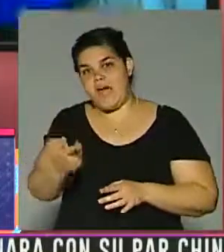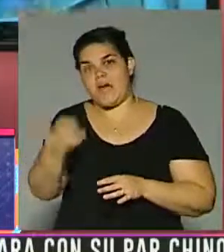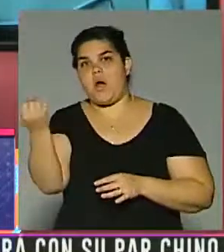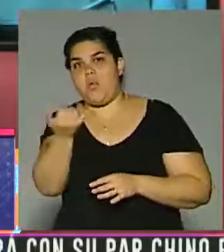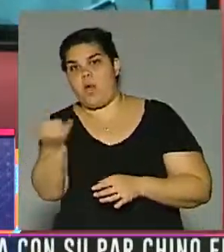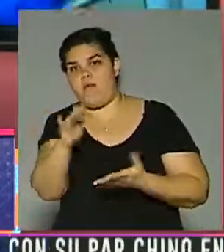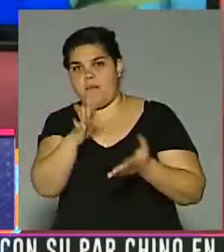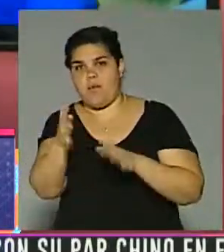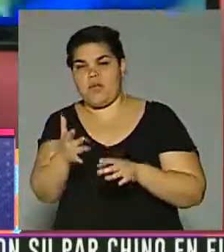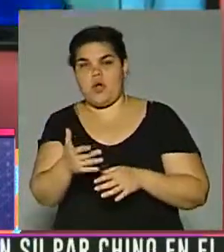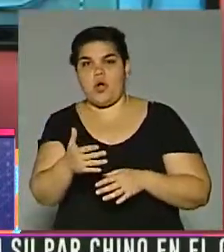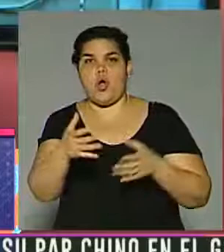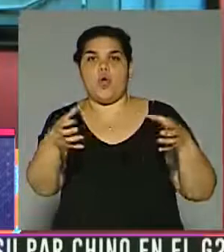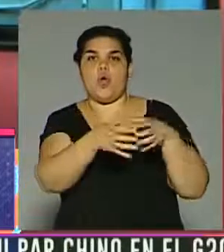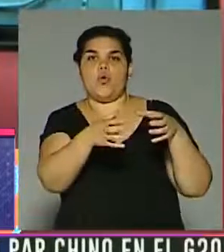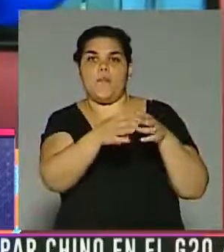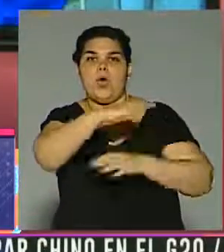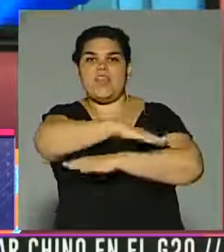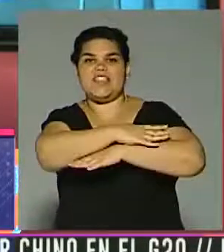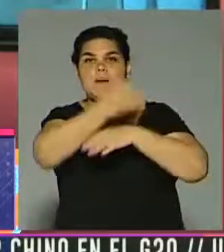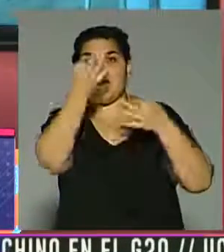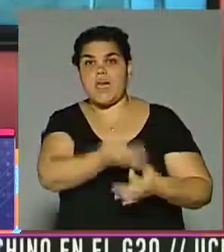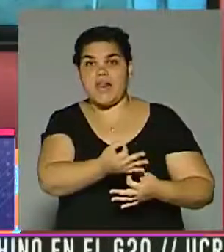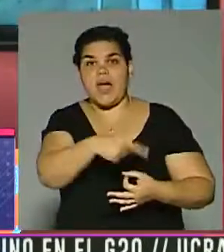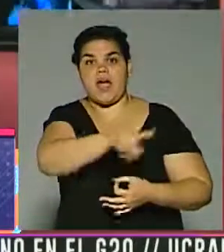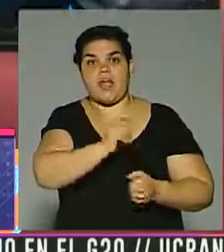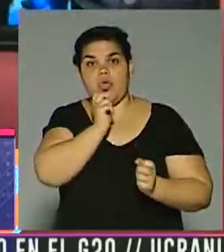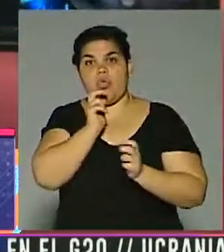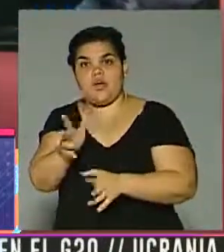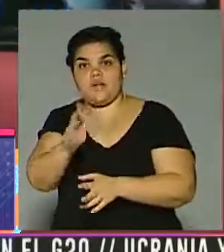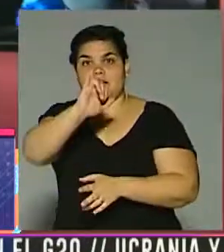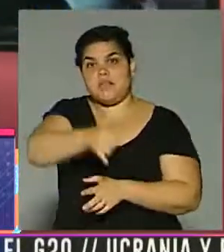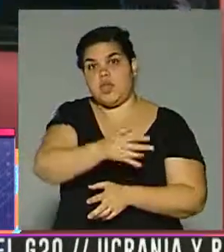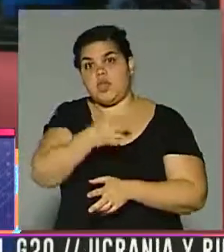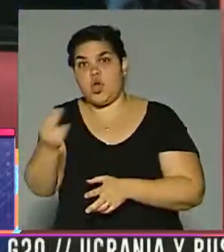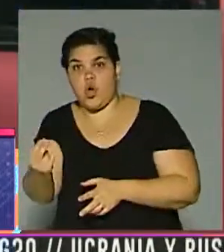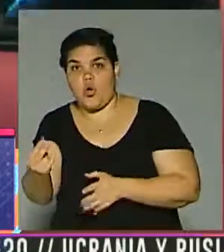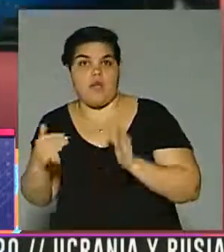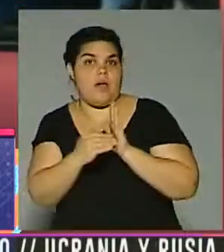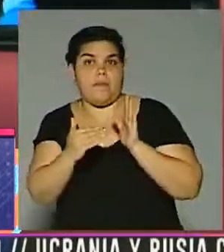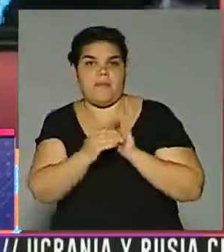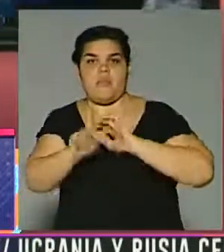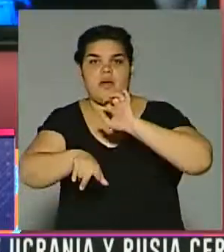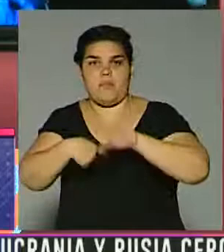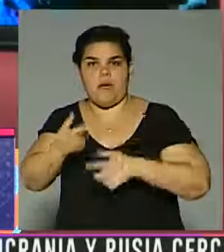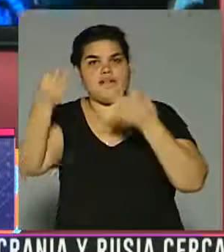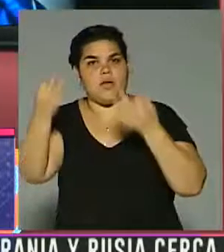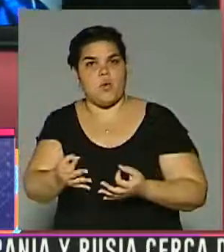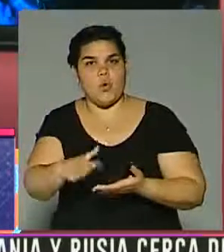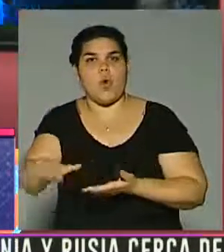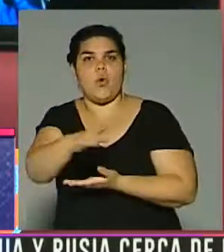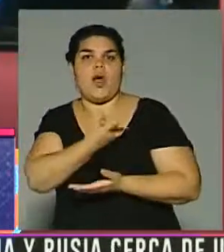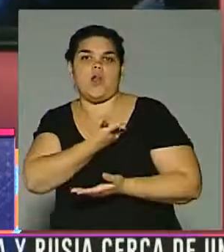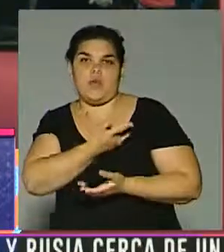expide el Tribunal de Disciplina. A partir de que el Tribunal dé el fallo, ya se va a poder concretar la sede. Déjame que te aclare otra